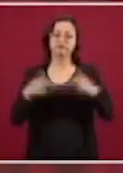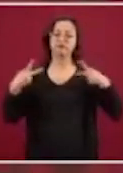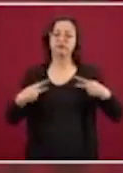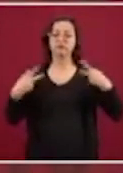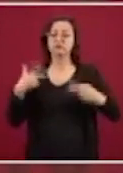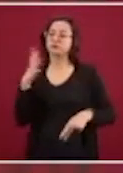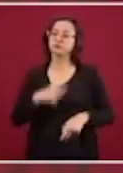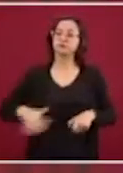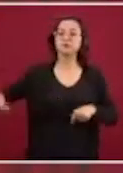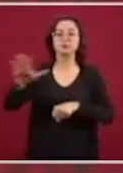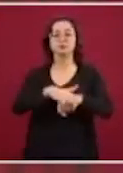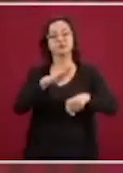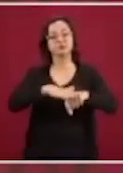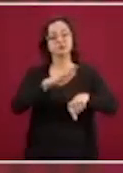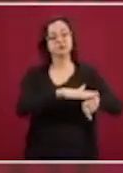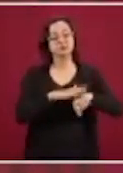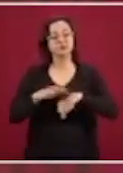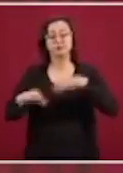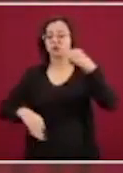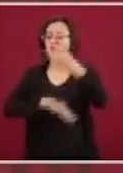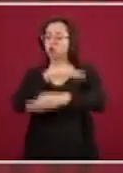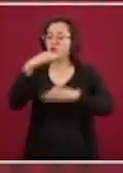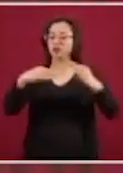población para